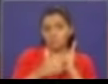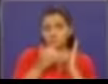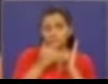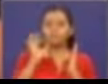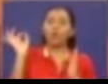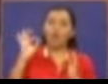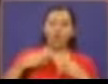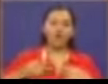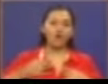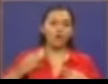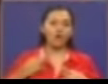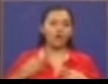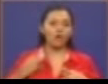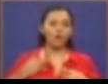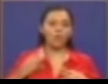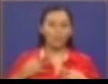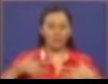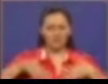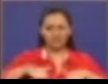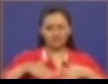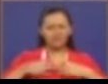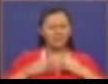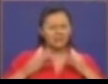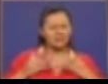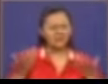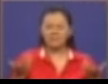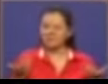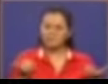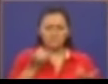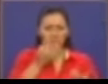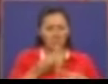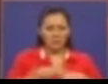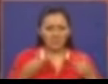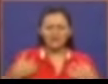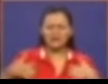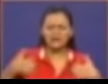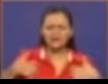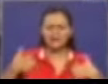o ropa fabricada con materiales inapropiados